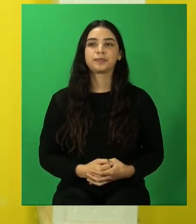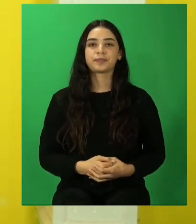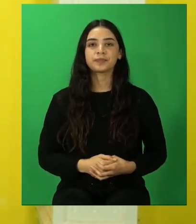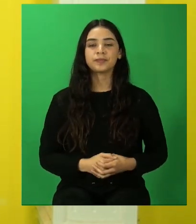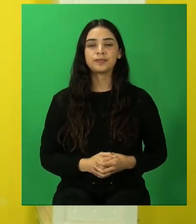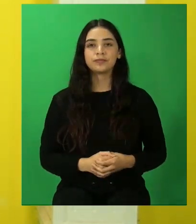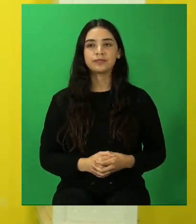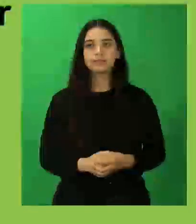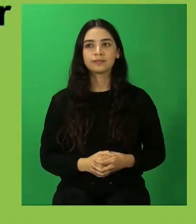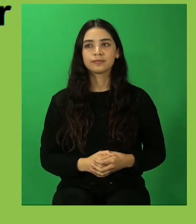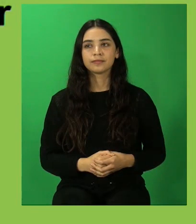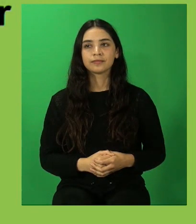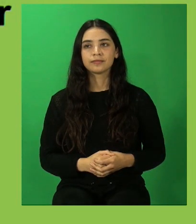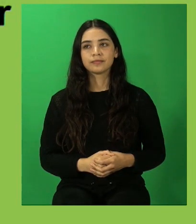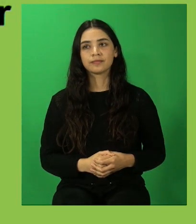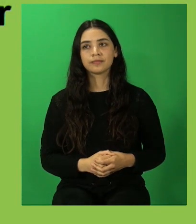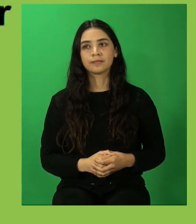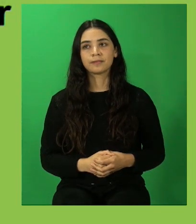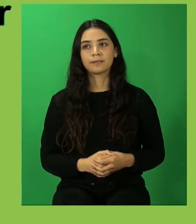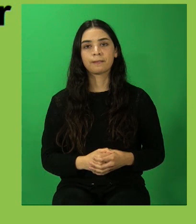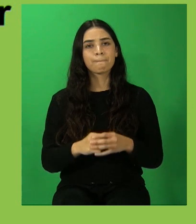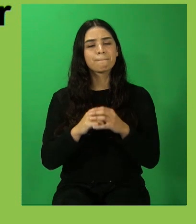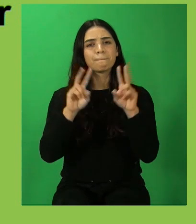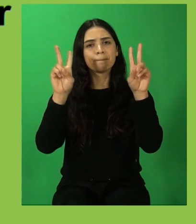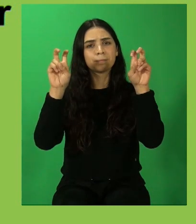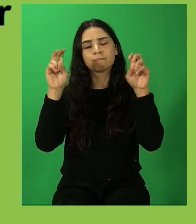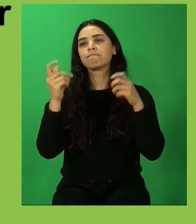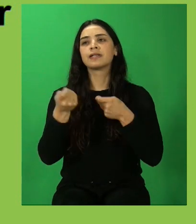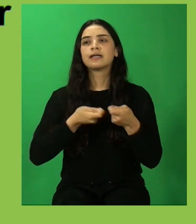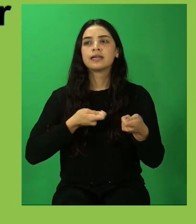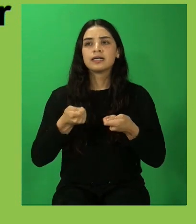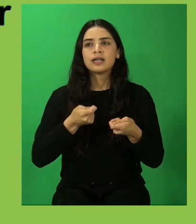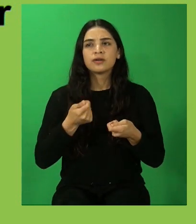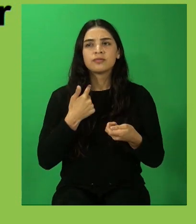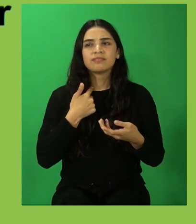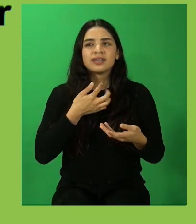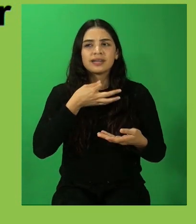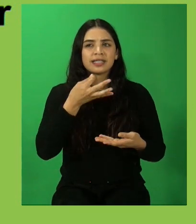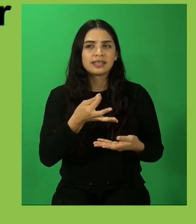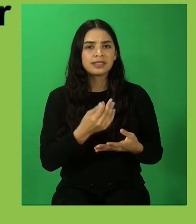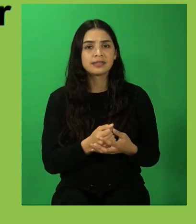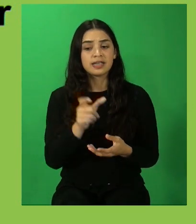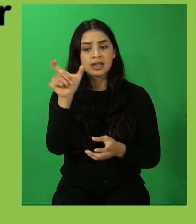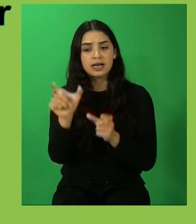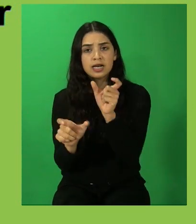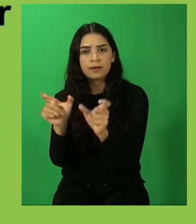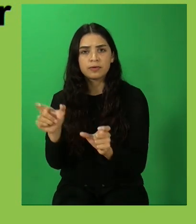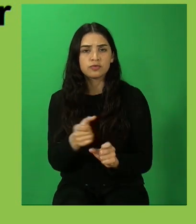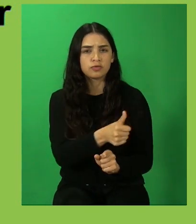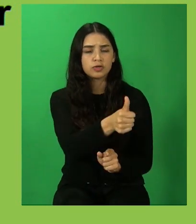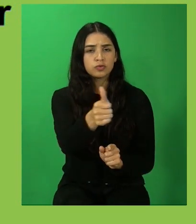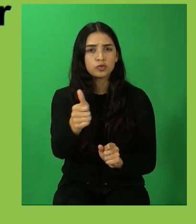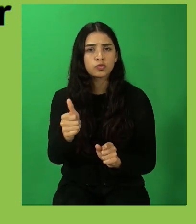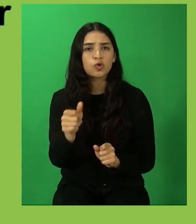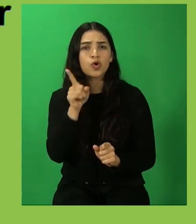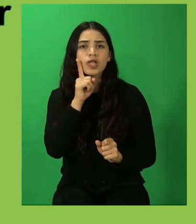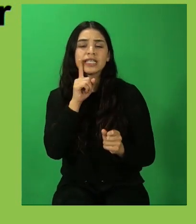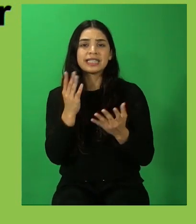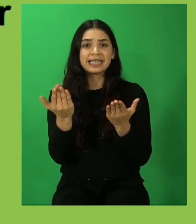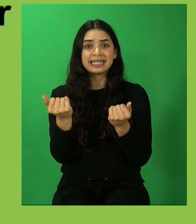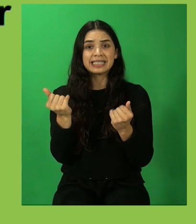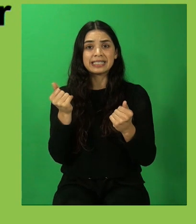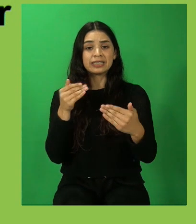otra. Dice, recuerda, en la economía se establece que el ser humano tiene necesidades